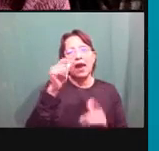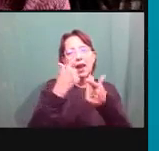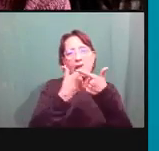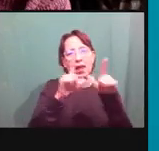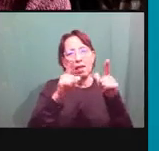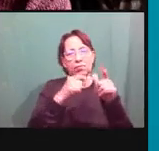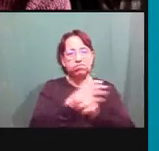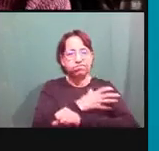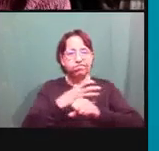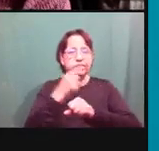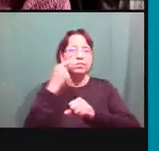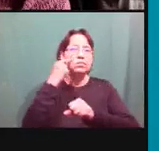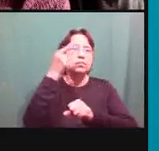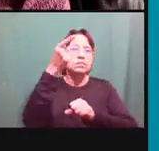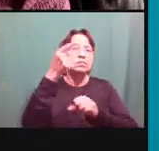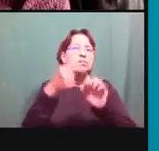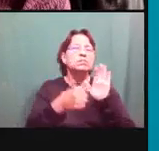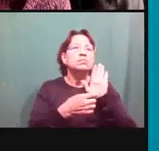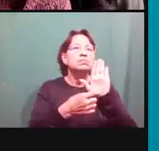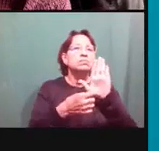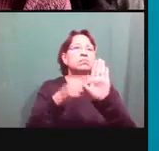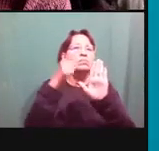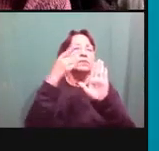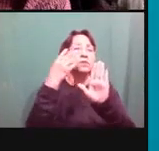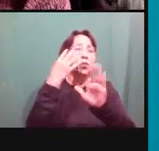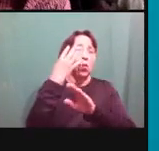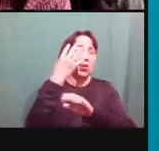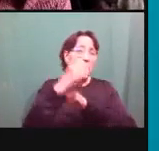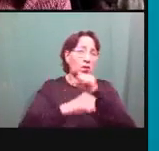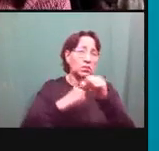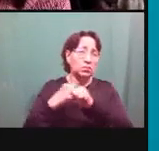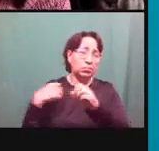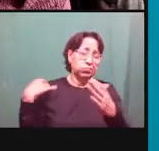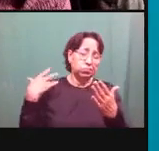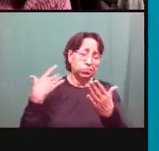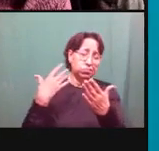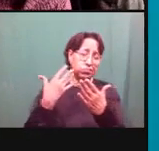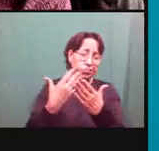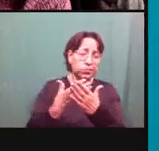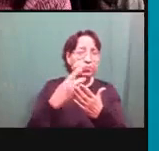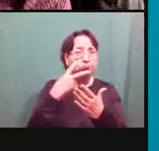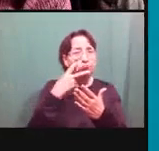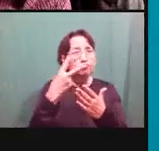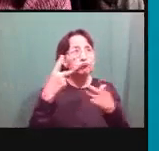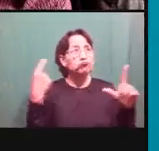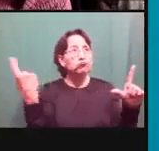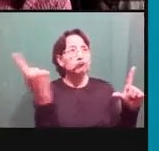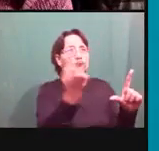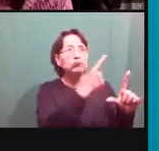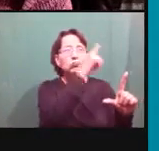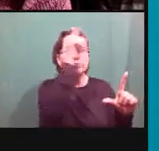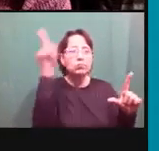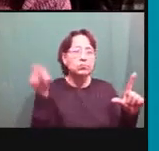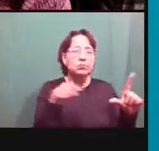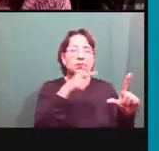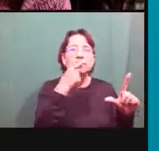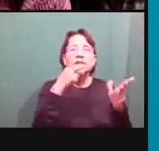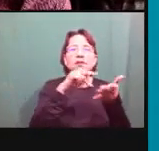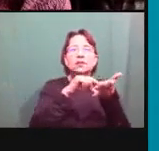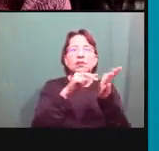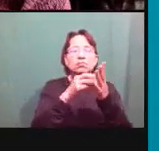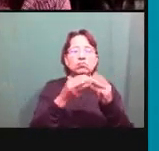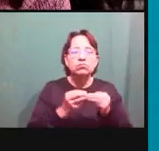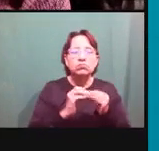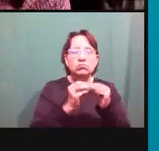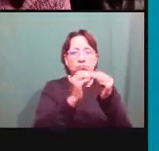social y denuncia creativa. Llevamos 4 años trabajando por la visibilización y por el tejido, por la creación